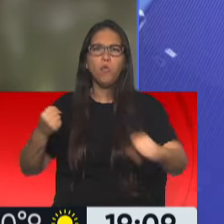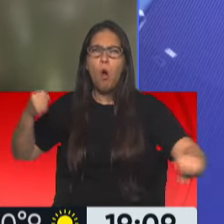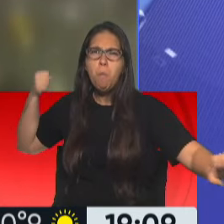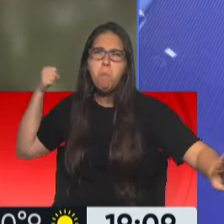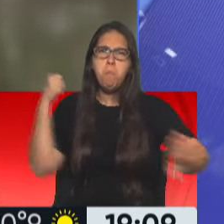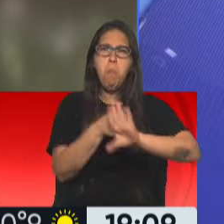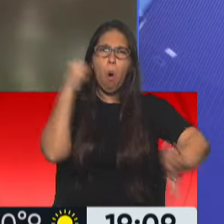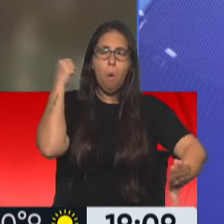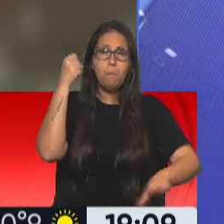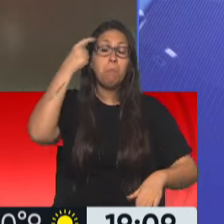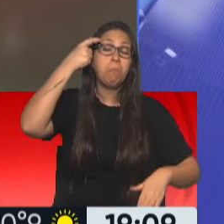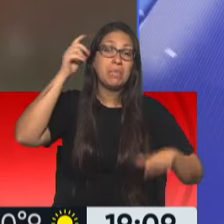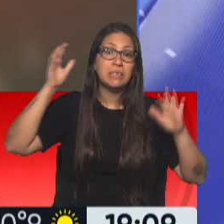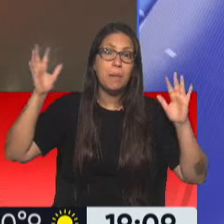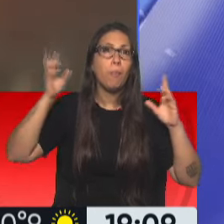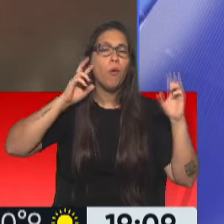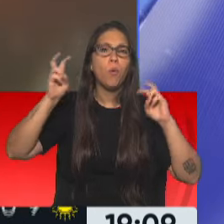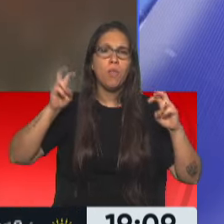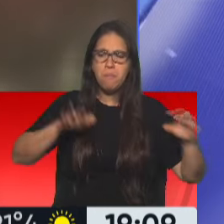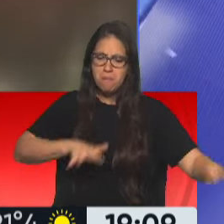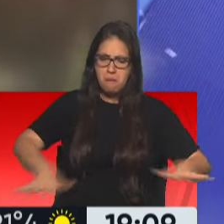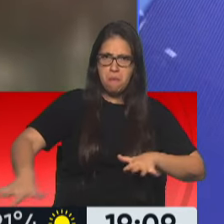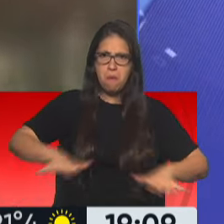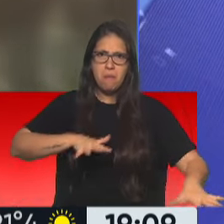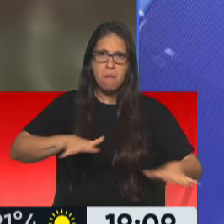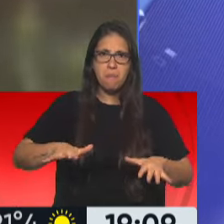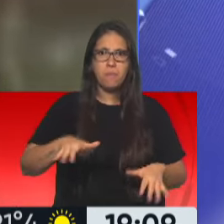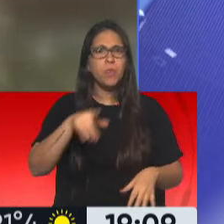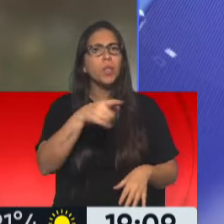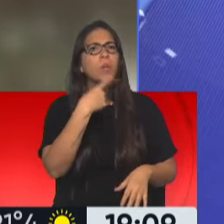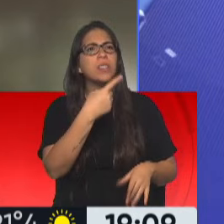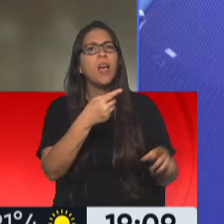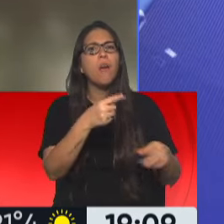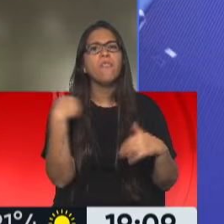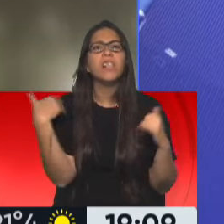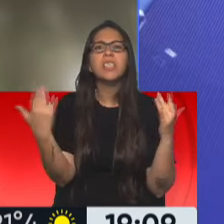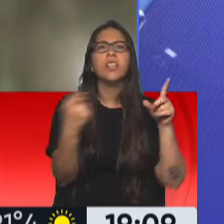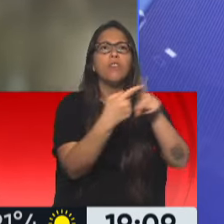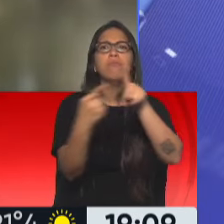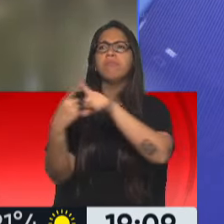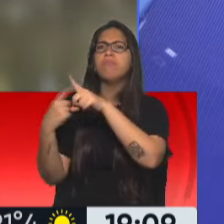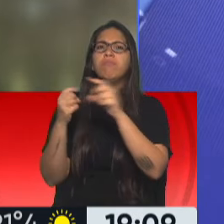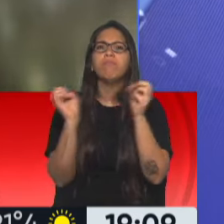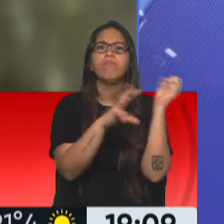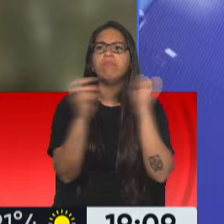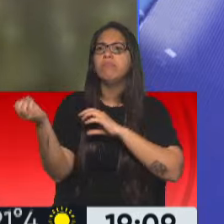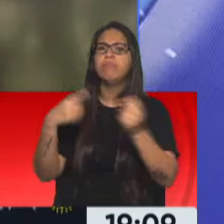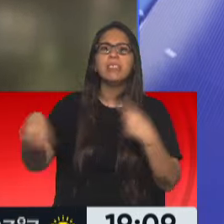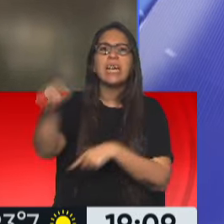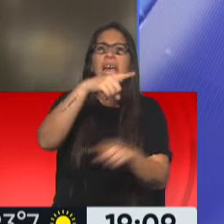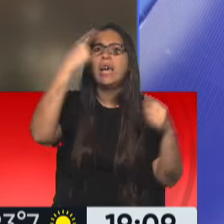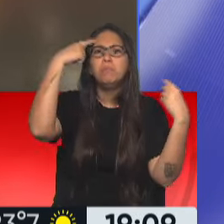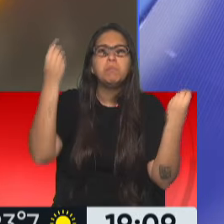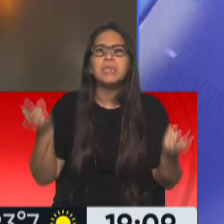zumbido. Impresionante. Y bueno, tembló la casa. Y decías que te ibas comunicando con los vecinos. ¿Qué Claro, fue lo que o sea, pensaron todos? Porque imagino que